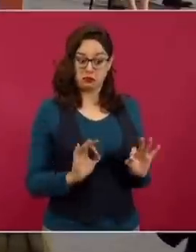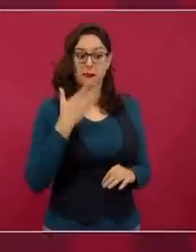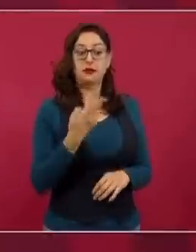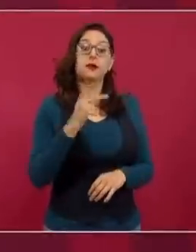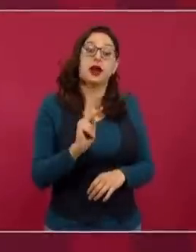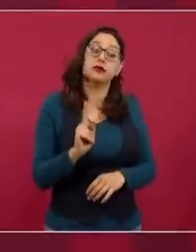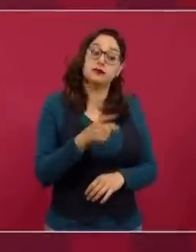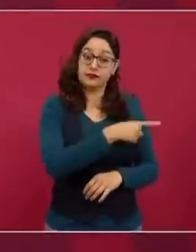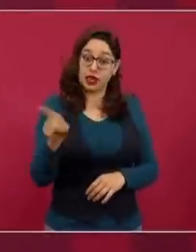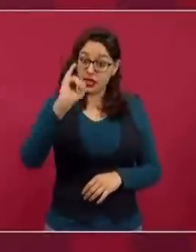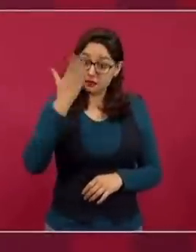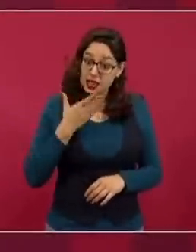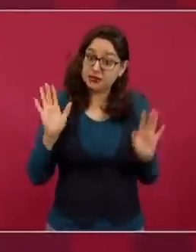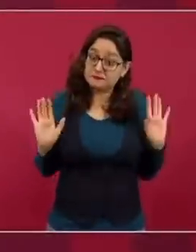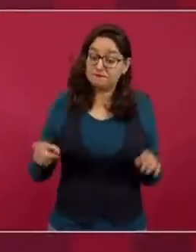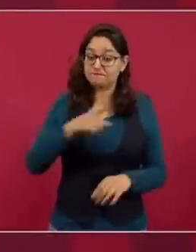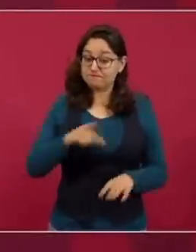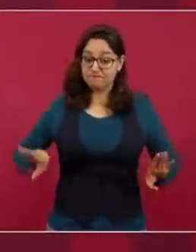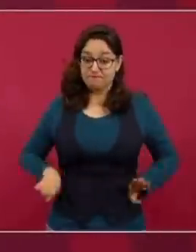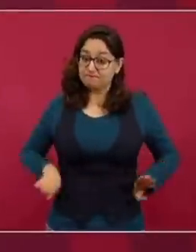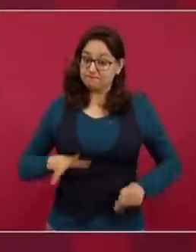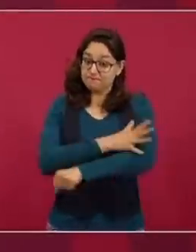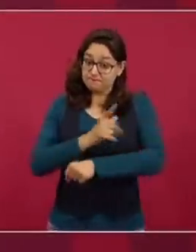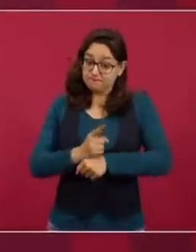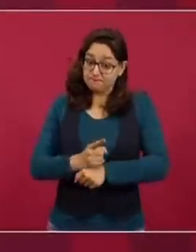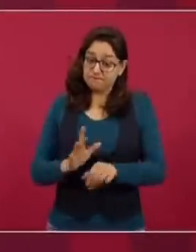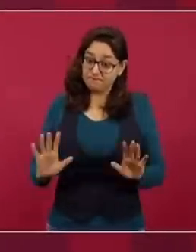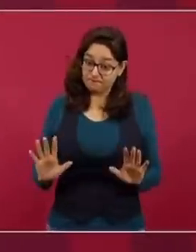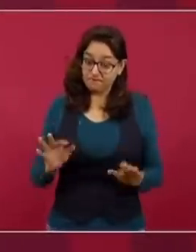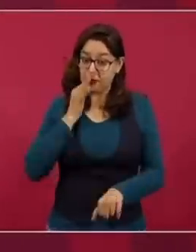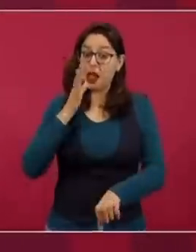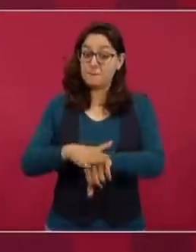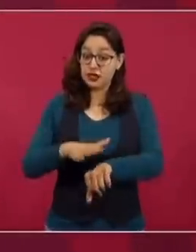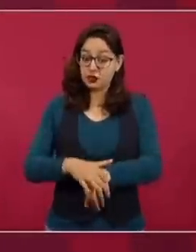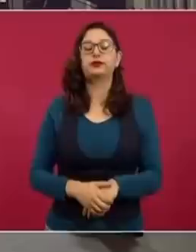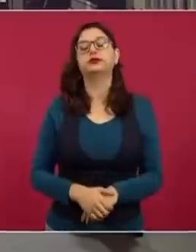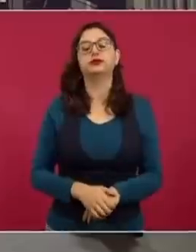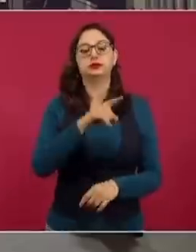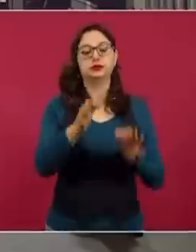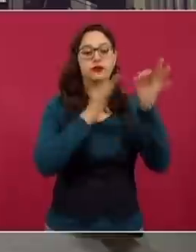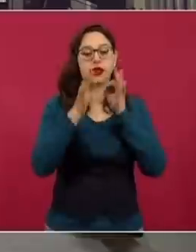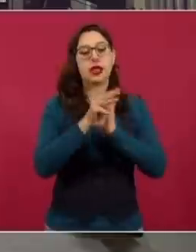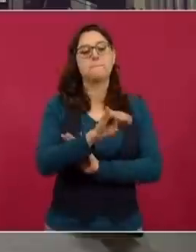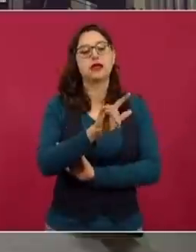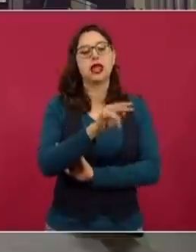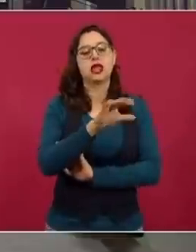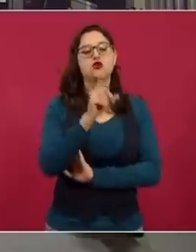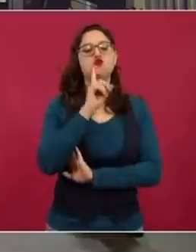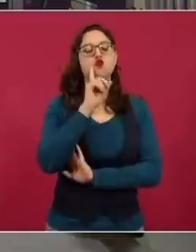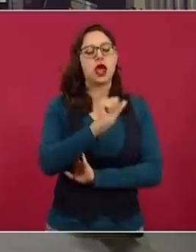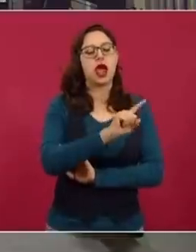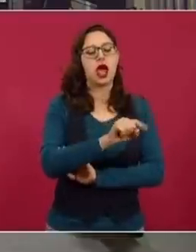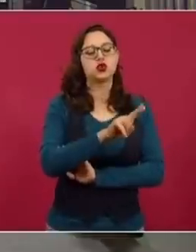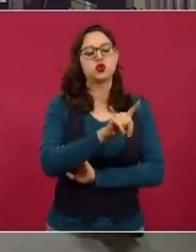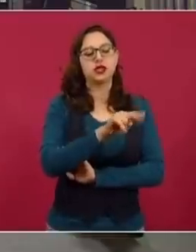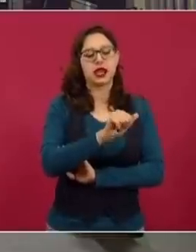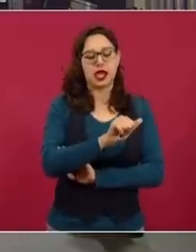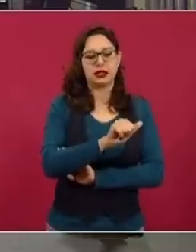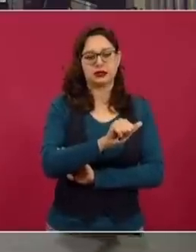prestigio. Ustedes son gente honesta. Ahí en Milenio, está la señora Azucena, le ofrecieron a